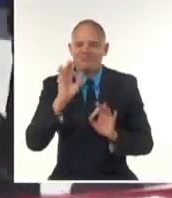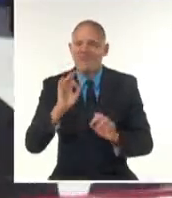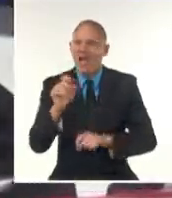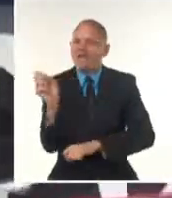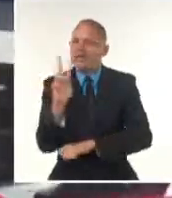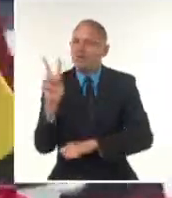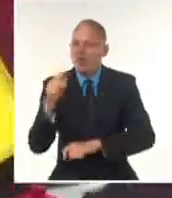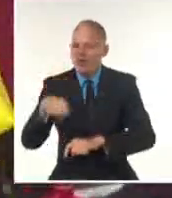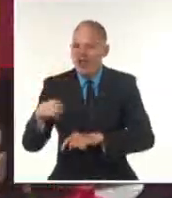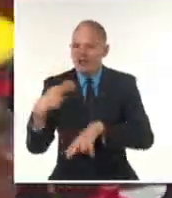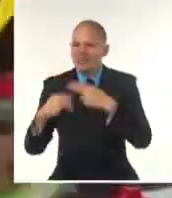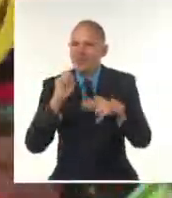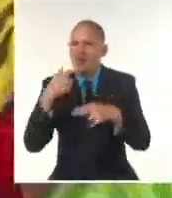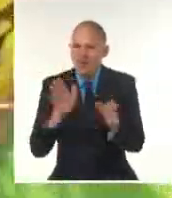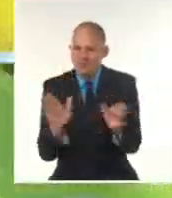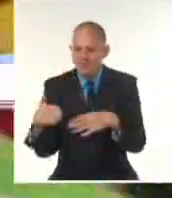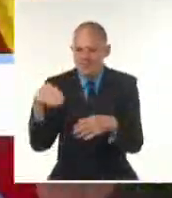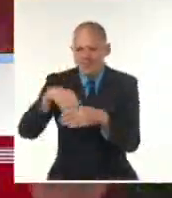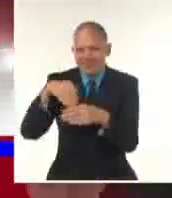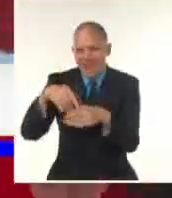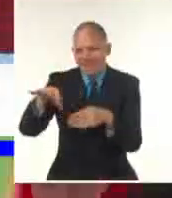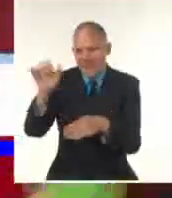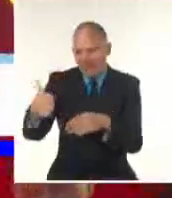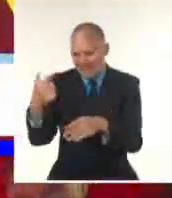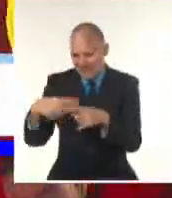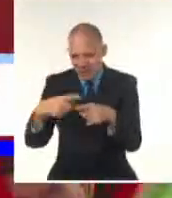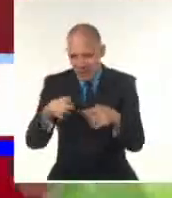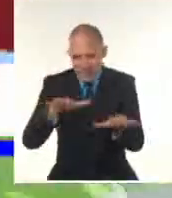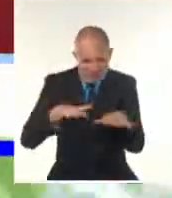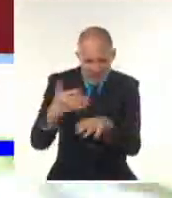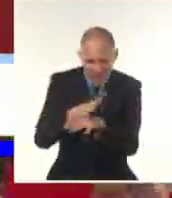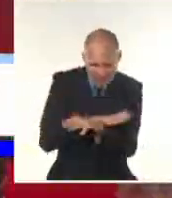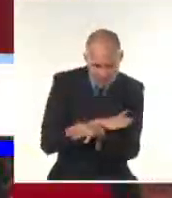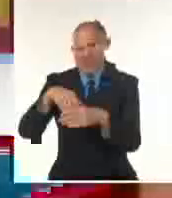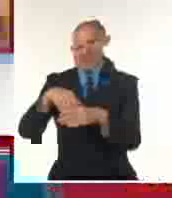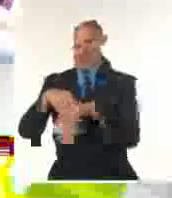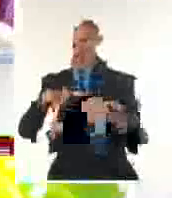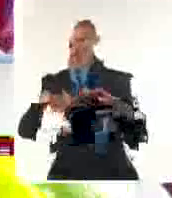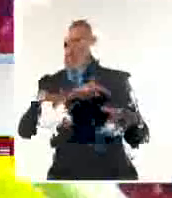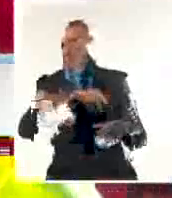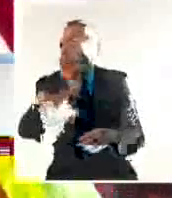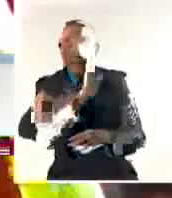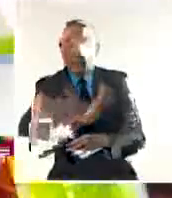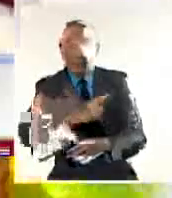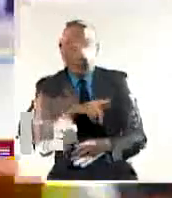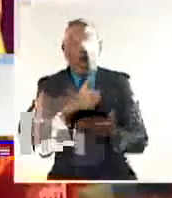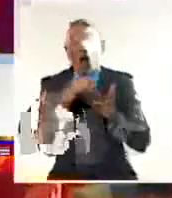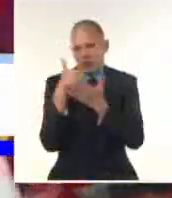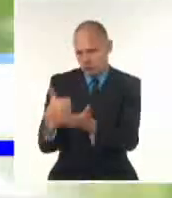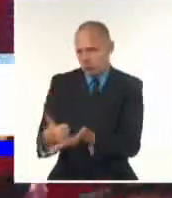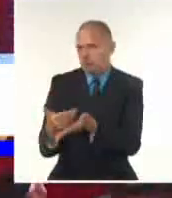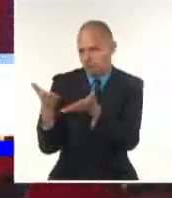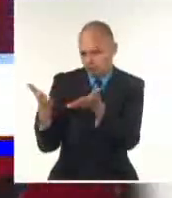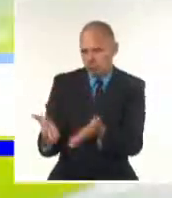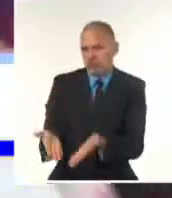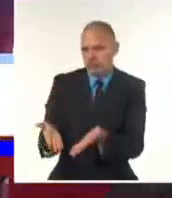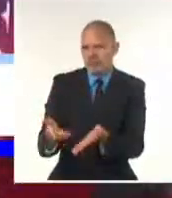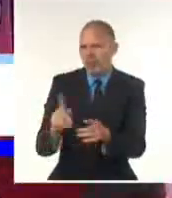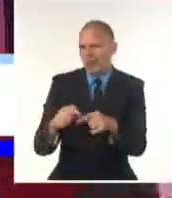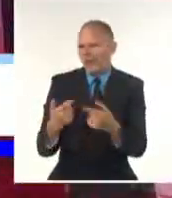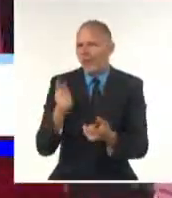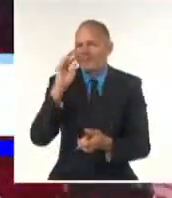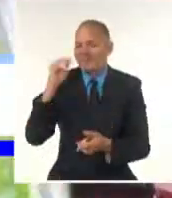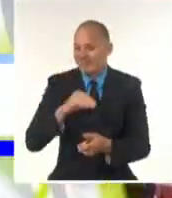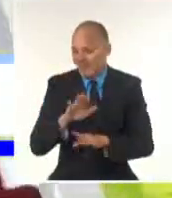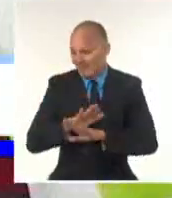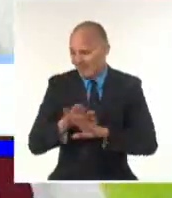Un comunicado conjunto refleja, abro comillas, la nación latinoamericana tiene un sistema electoral democrático que utiliza máquinas de votación electrónicas